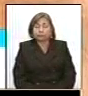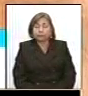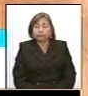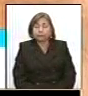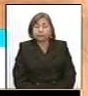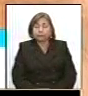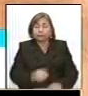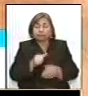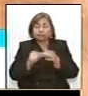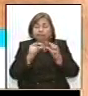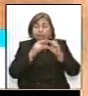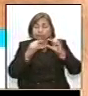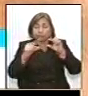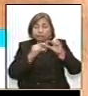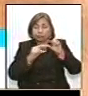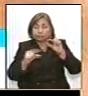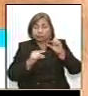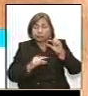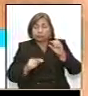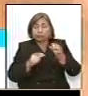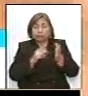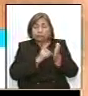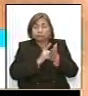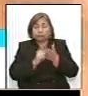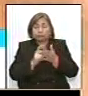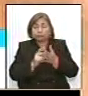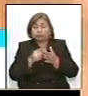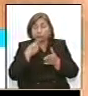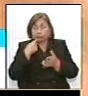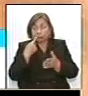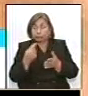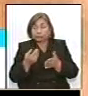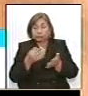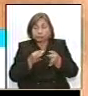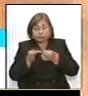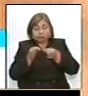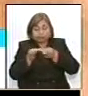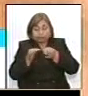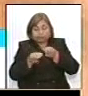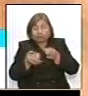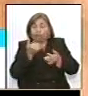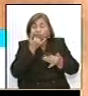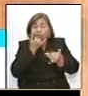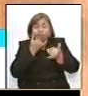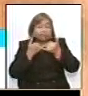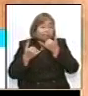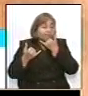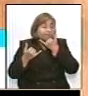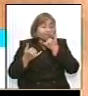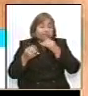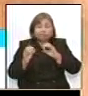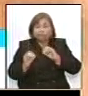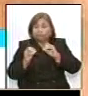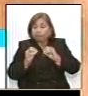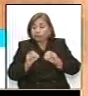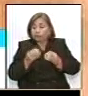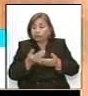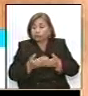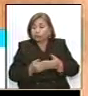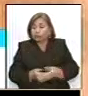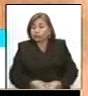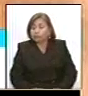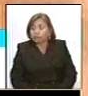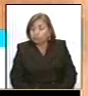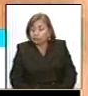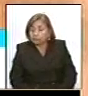una fe de ratas a su informe de semana de representación, ella misma dando cuenta del error en que se había incurrido en ese informe